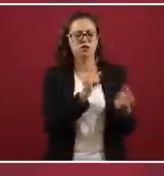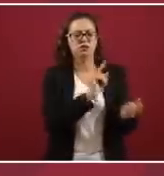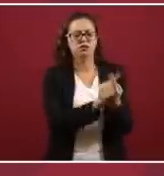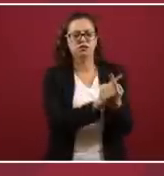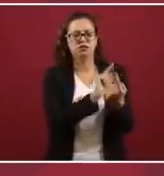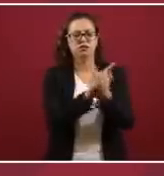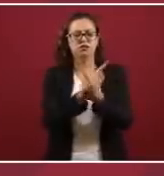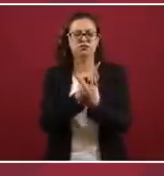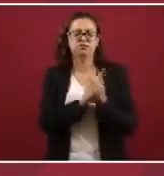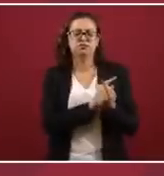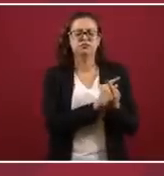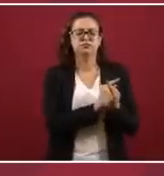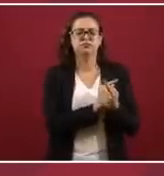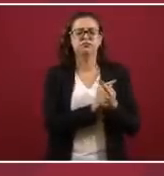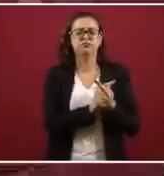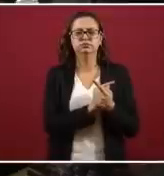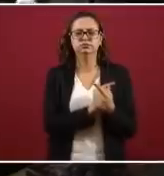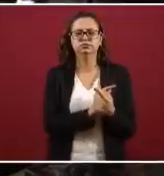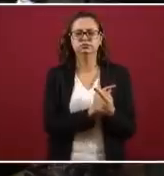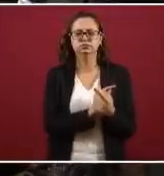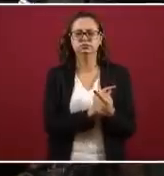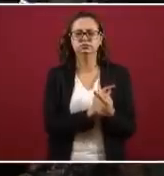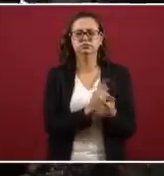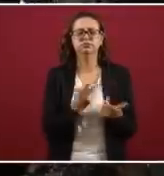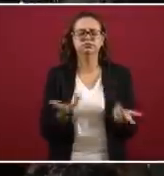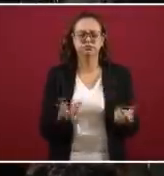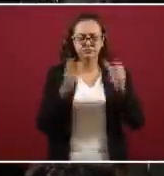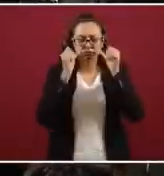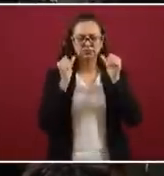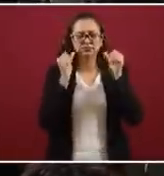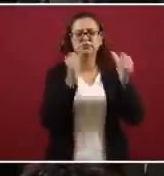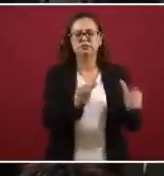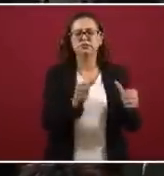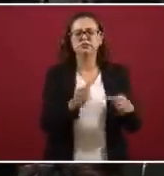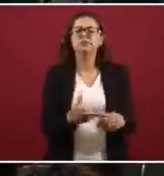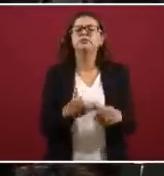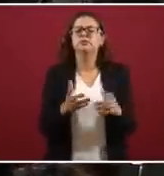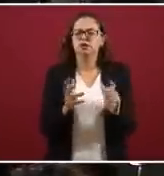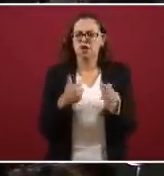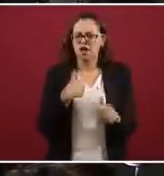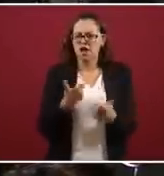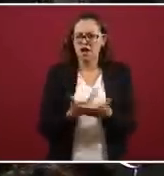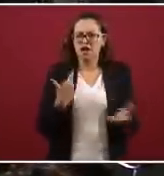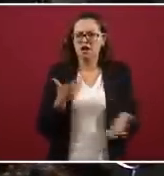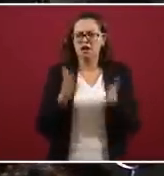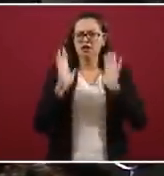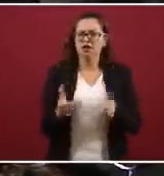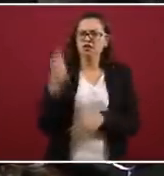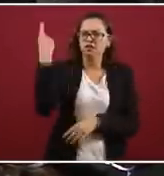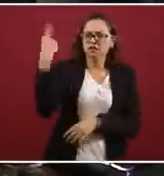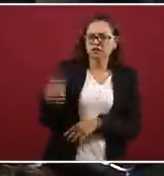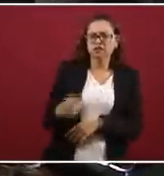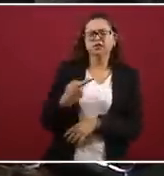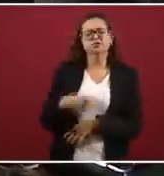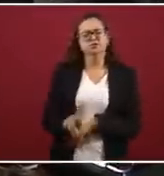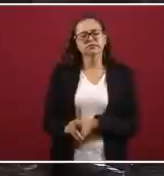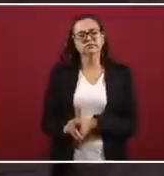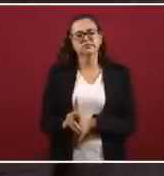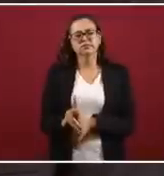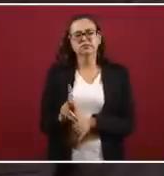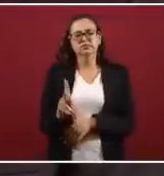que haga una revisión. Ya tiene instrucciones, pero si